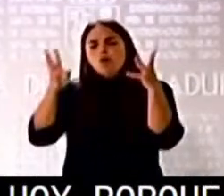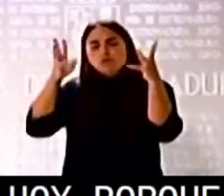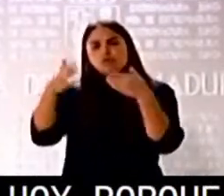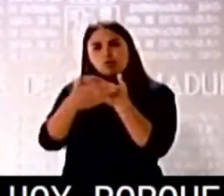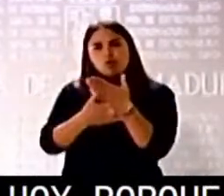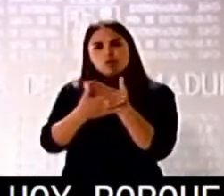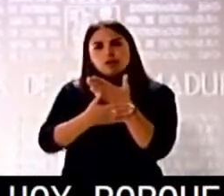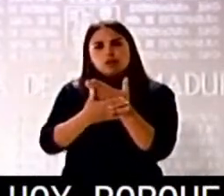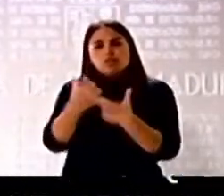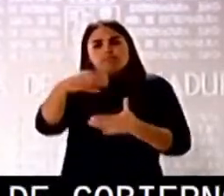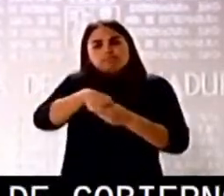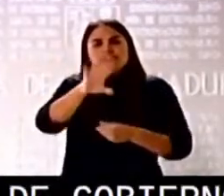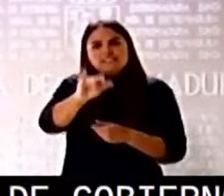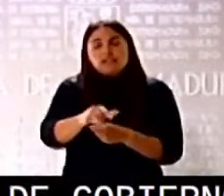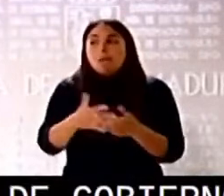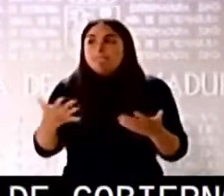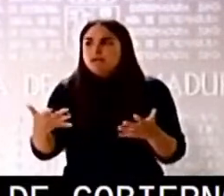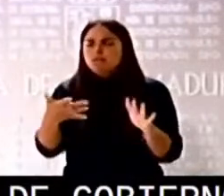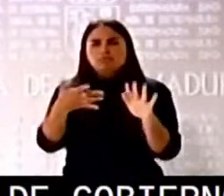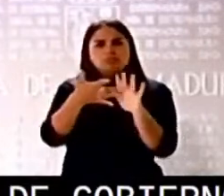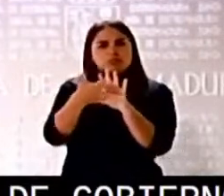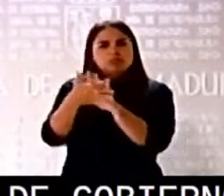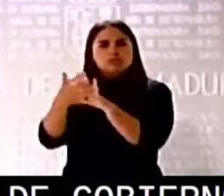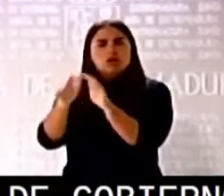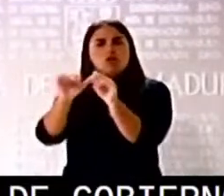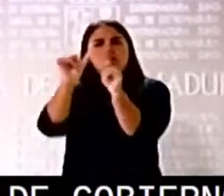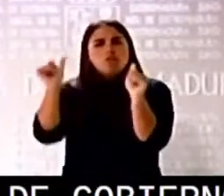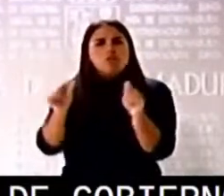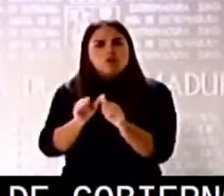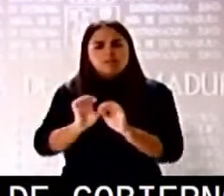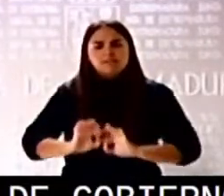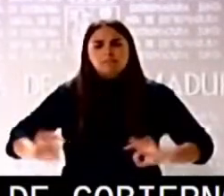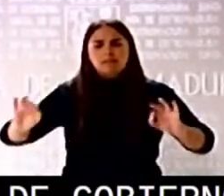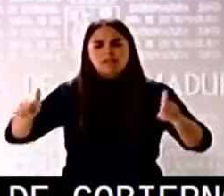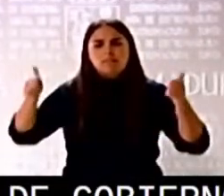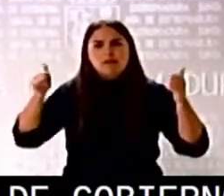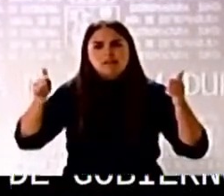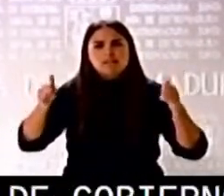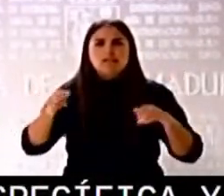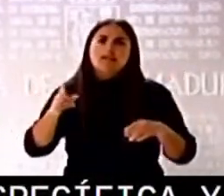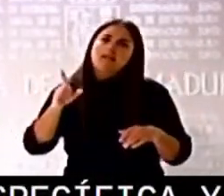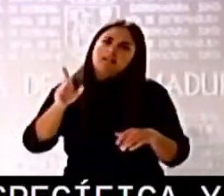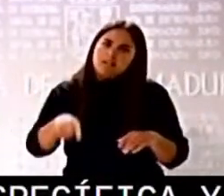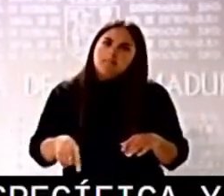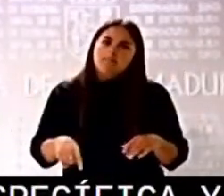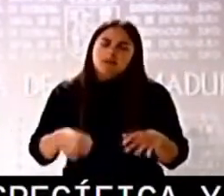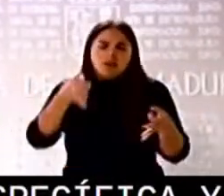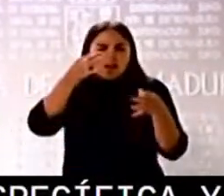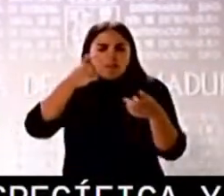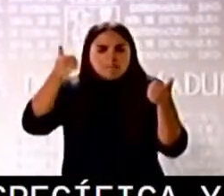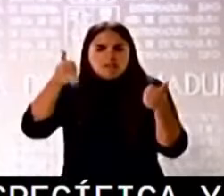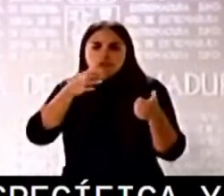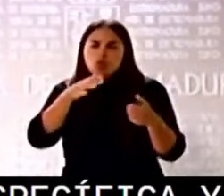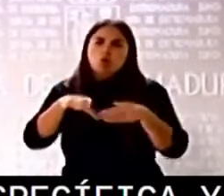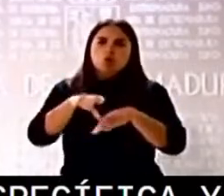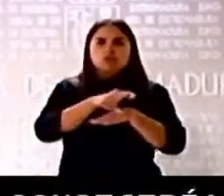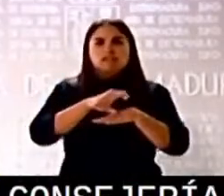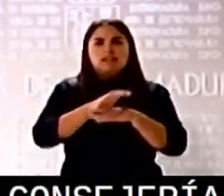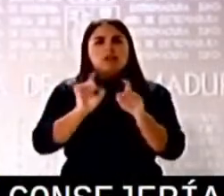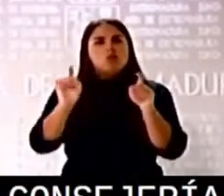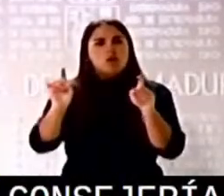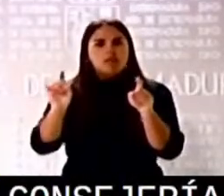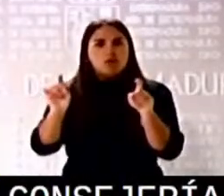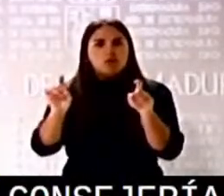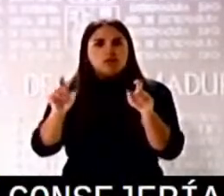Gobierno, pero que será explicado de manera más específica y también con mayor rigor por parte de la Consejería de Educación